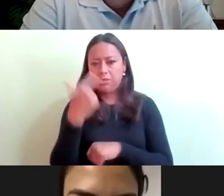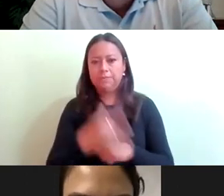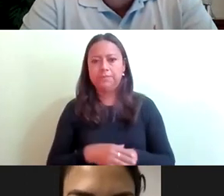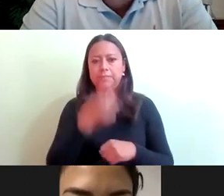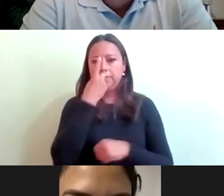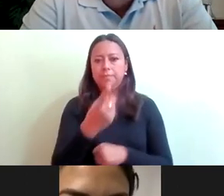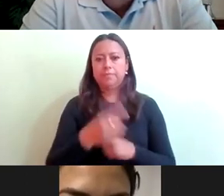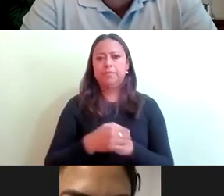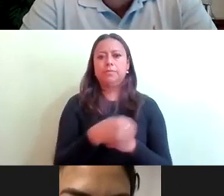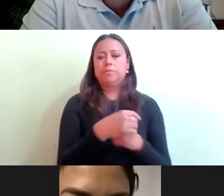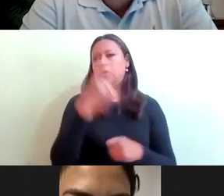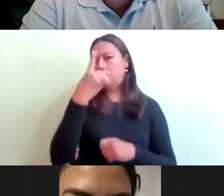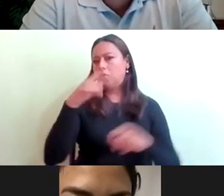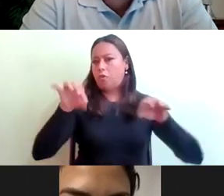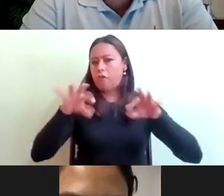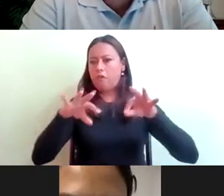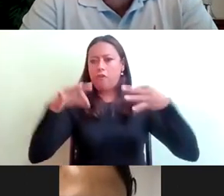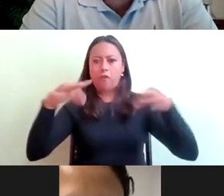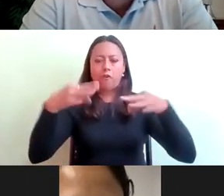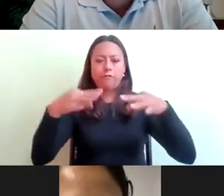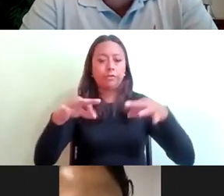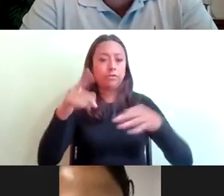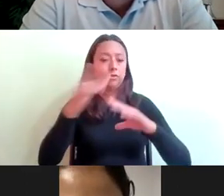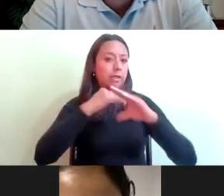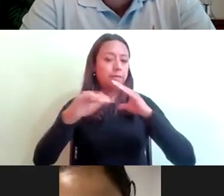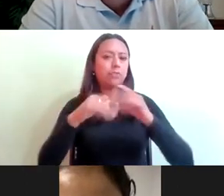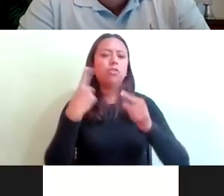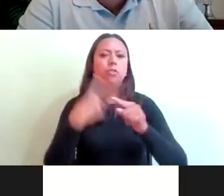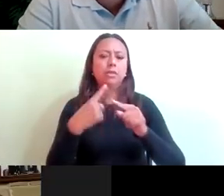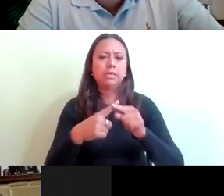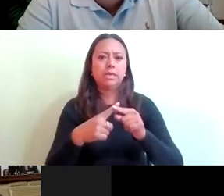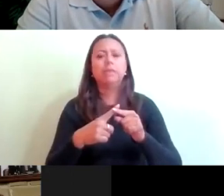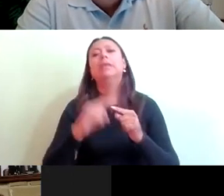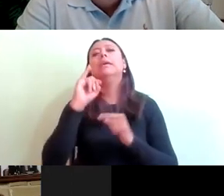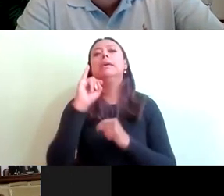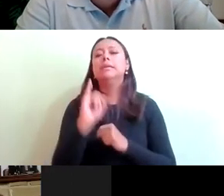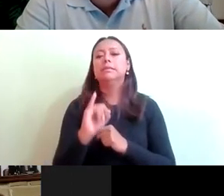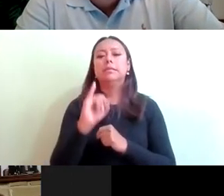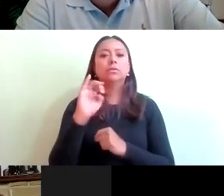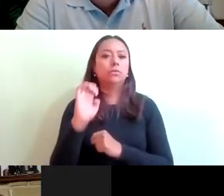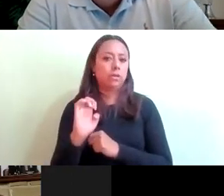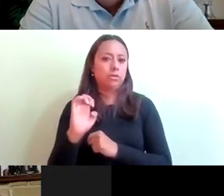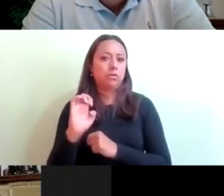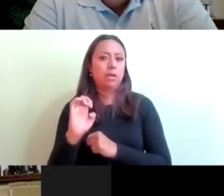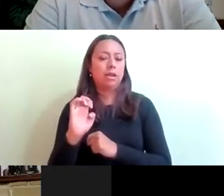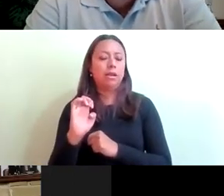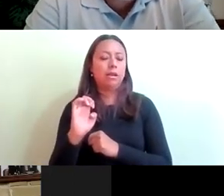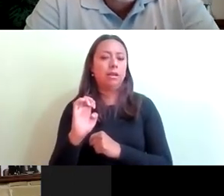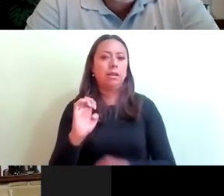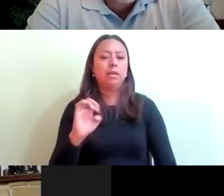oficio que mandó el Instituto Electoral de la Ciudad de México. En ese oficio detalla el Instituto